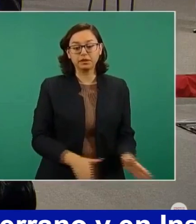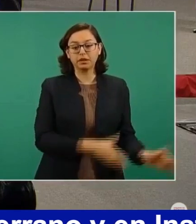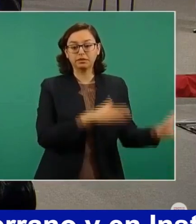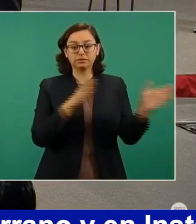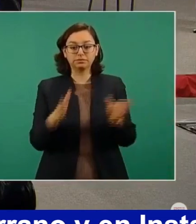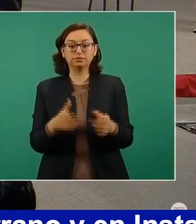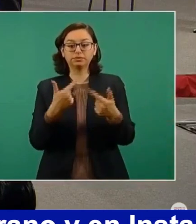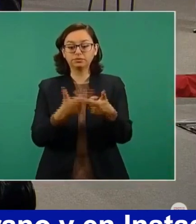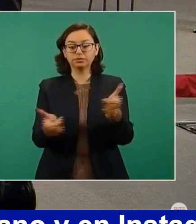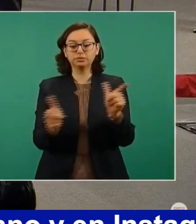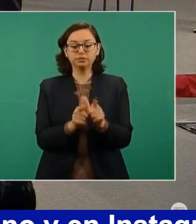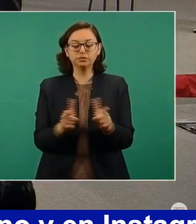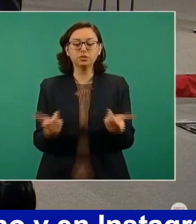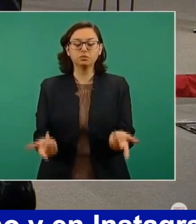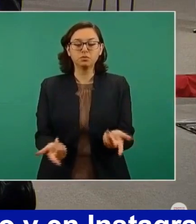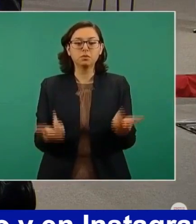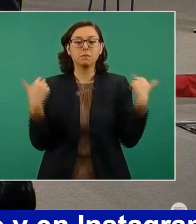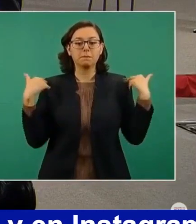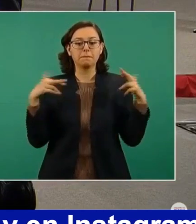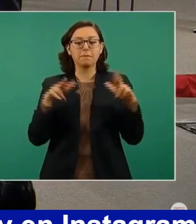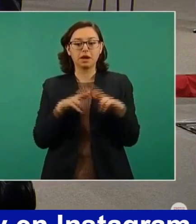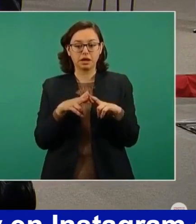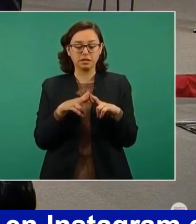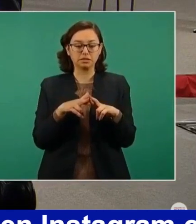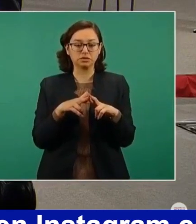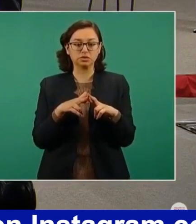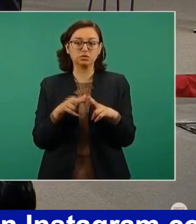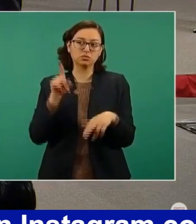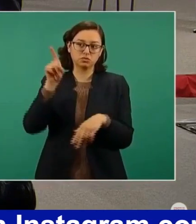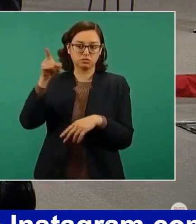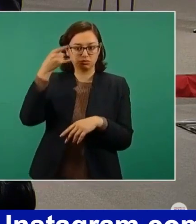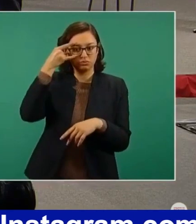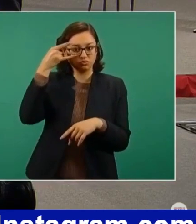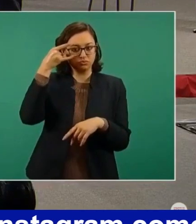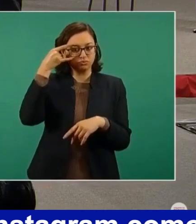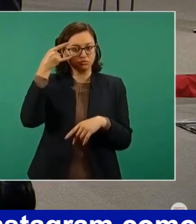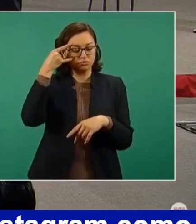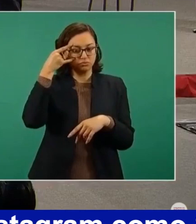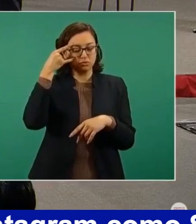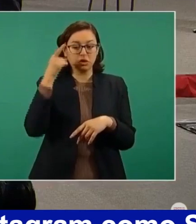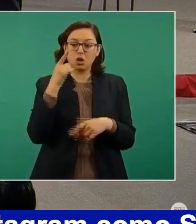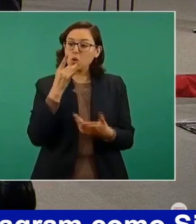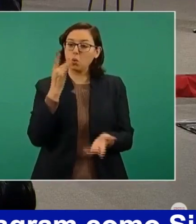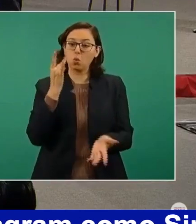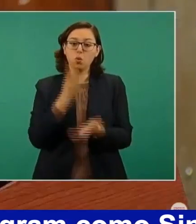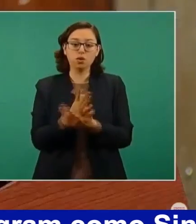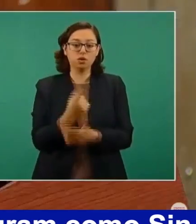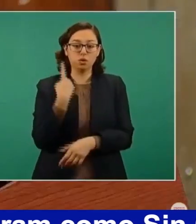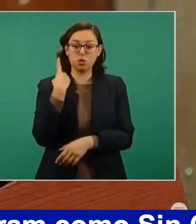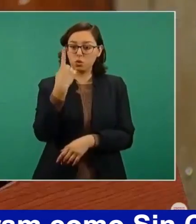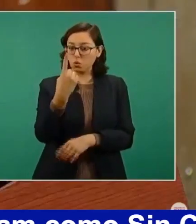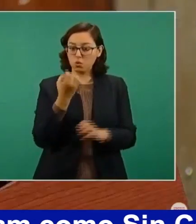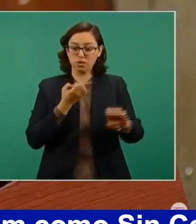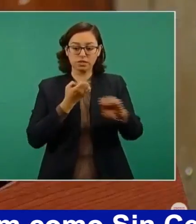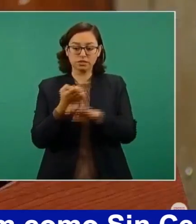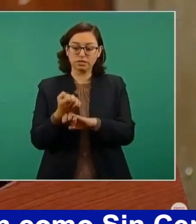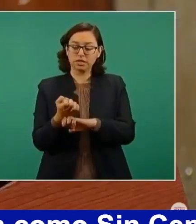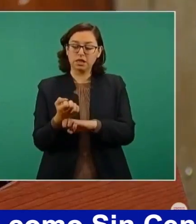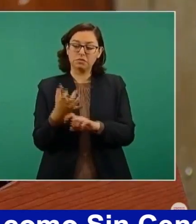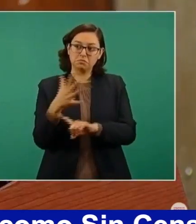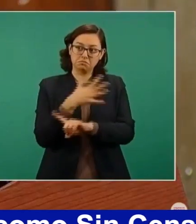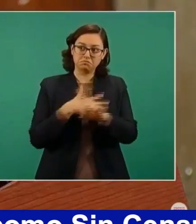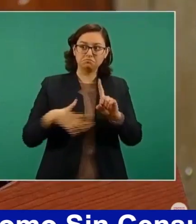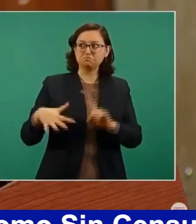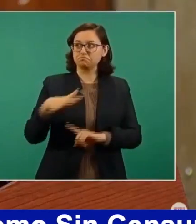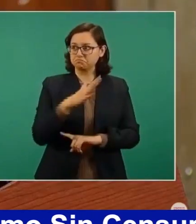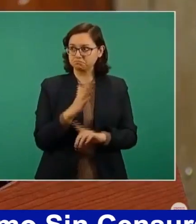educativo, que como ustedes conocen, se realizó en Campeche cuando era el único estado en condiciones